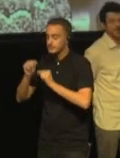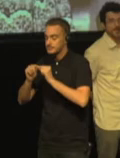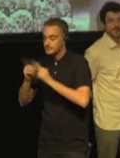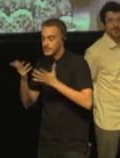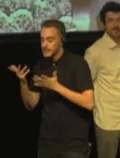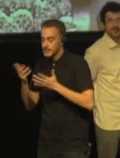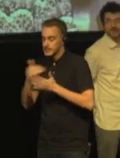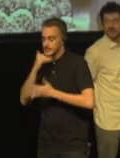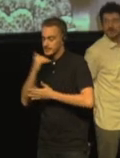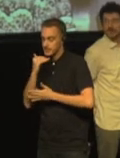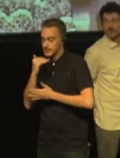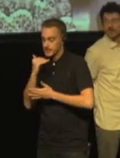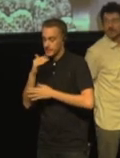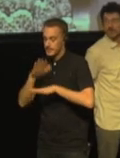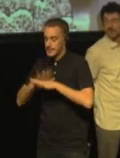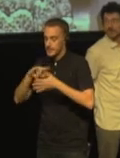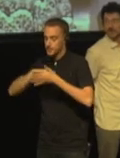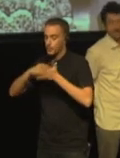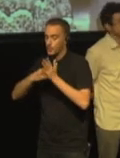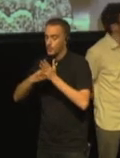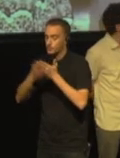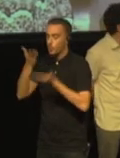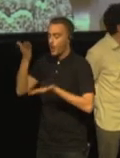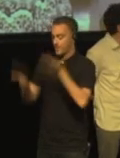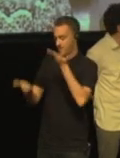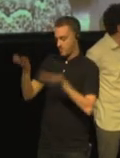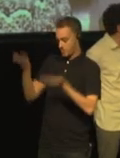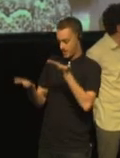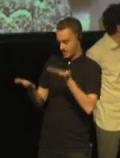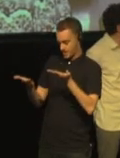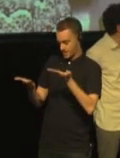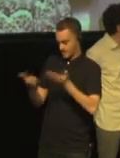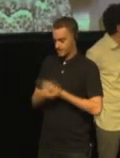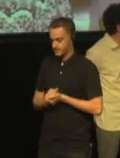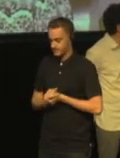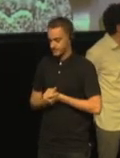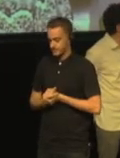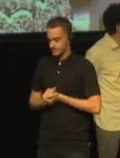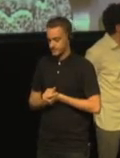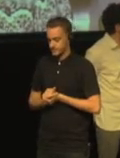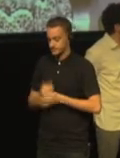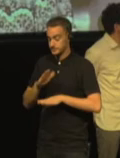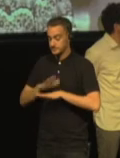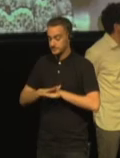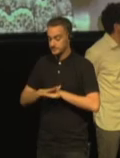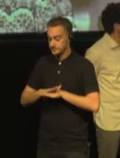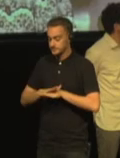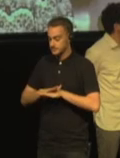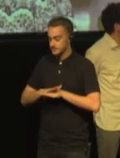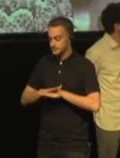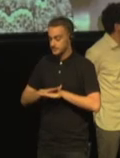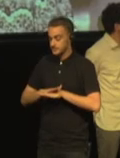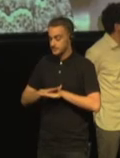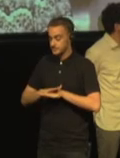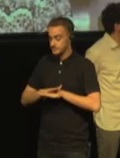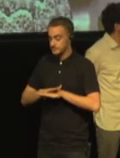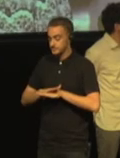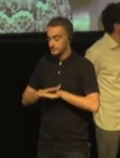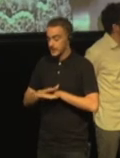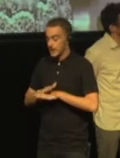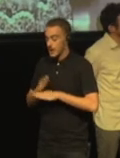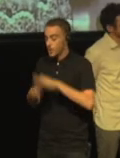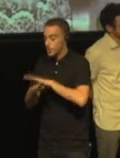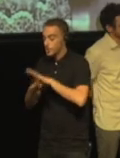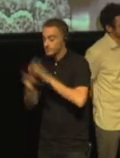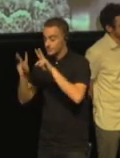de este proyecto y para mantener, digamos, a la vista el desarrollo de las personas sordociegas en toda Europa.